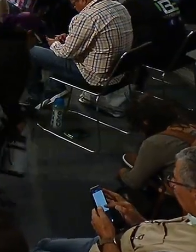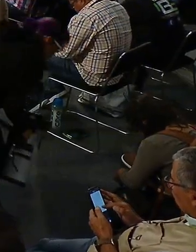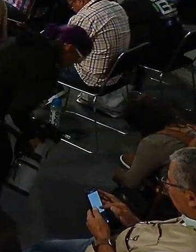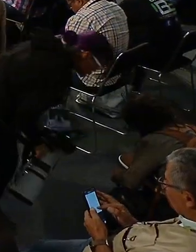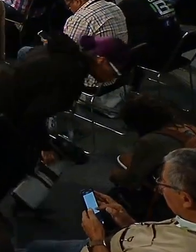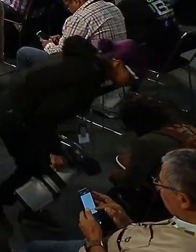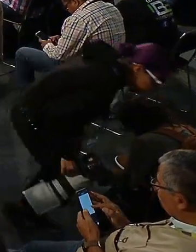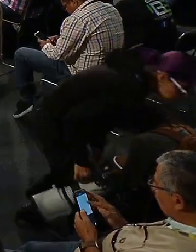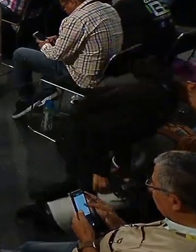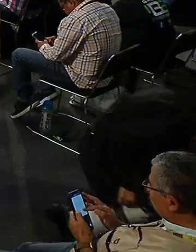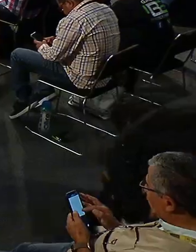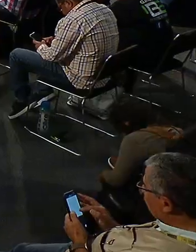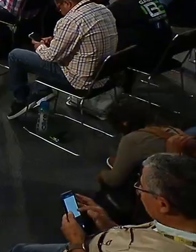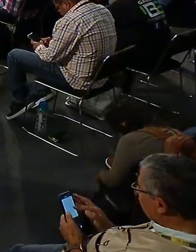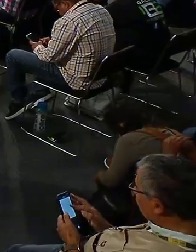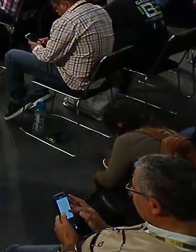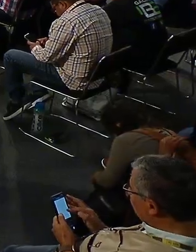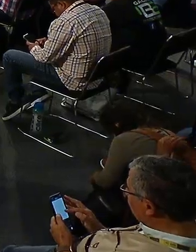Claro,